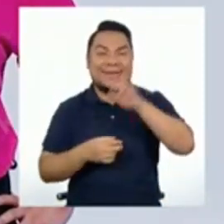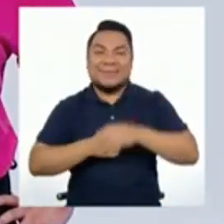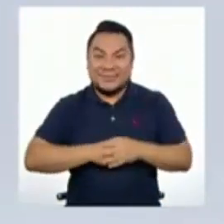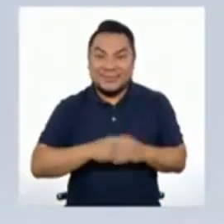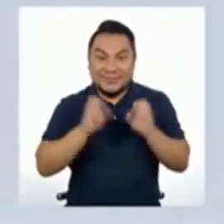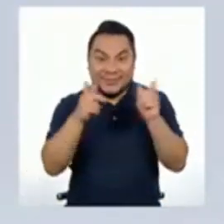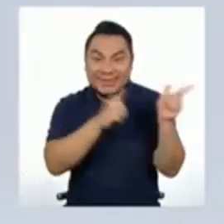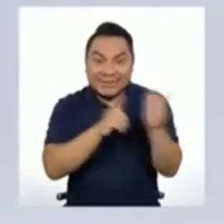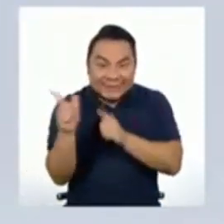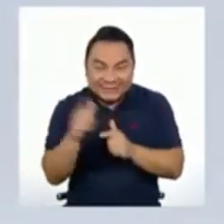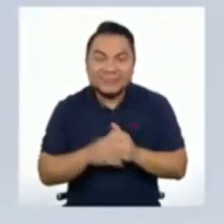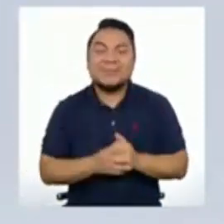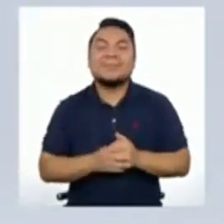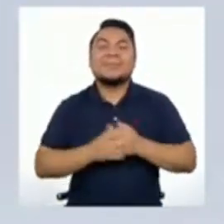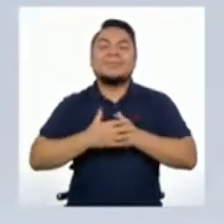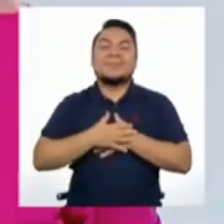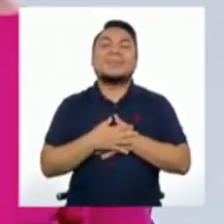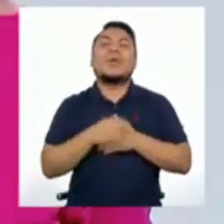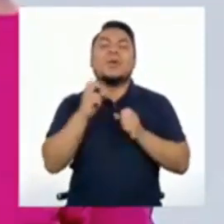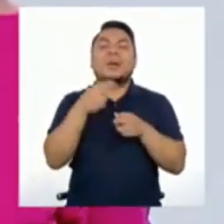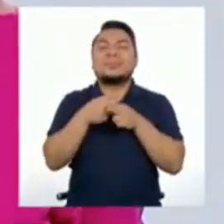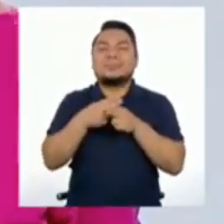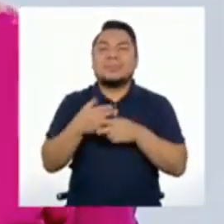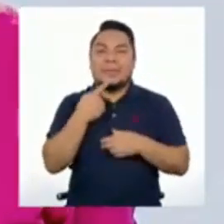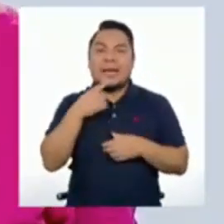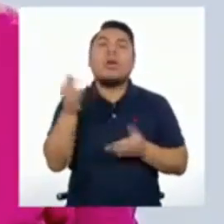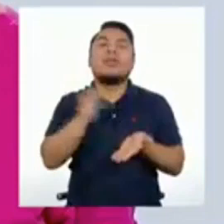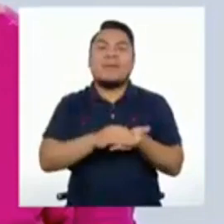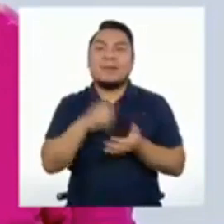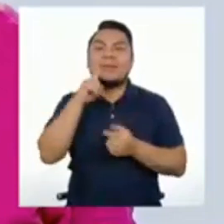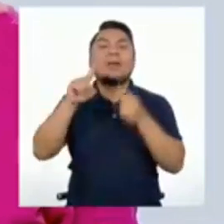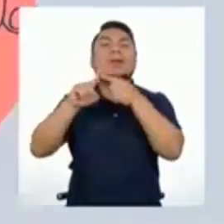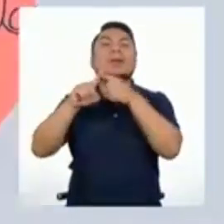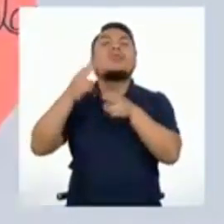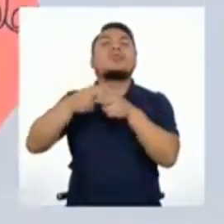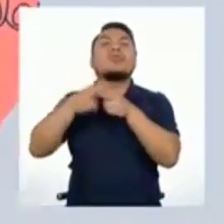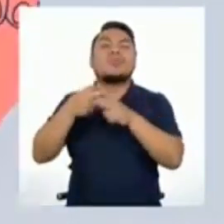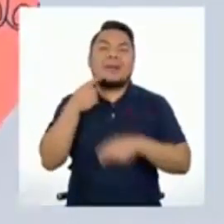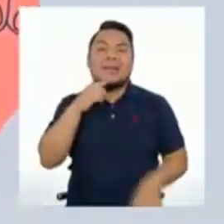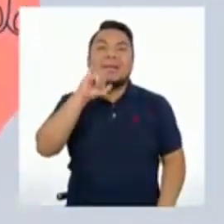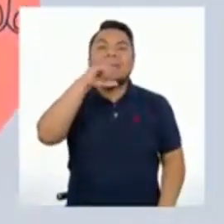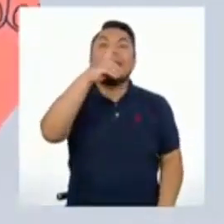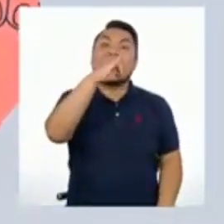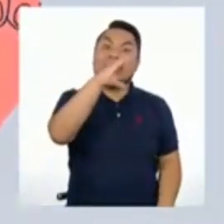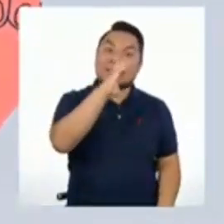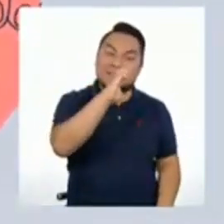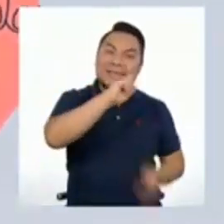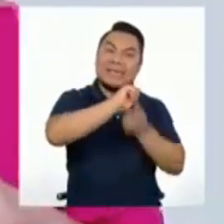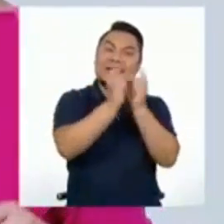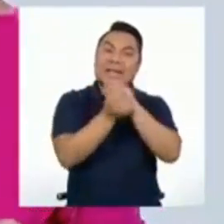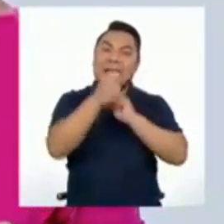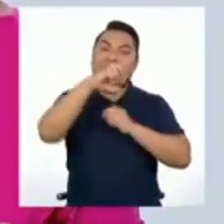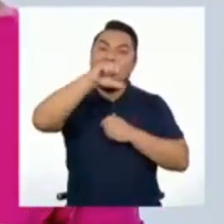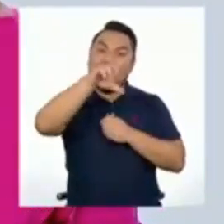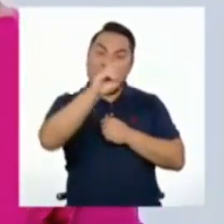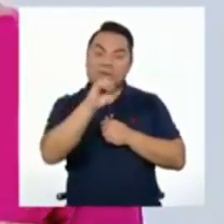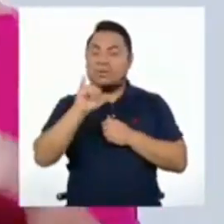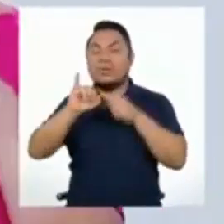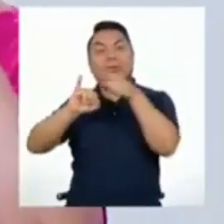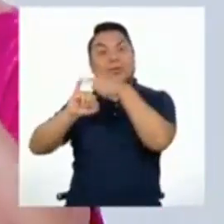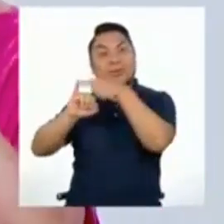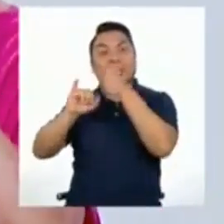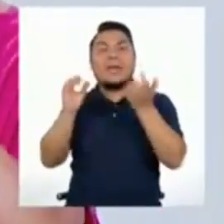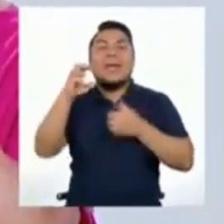¿Listo? Muy bien, vamos a repasar. ¿Cómo se llama este dedo? Índice, que se llama palo. Y este